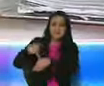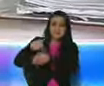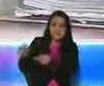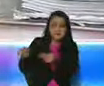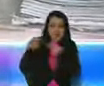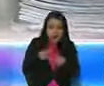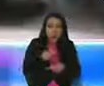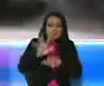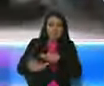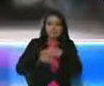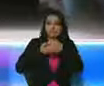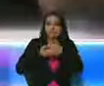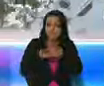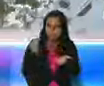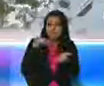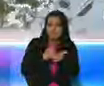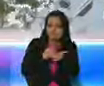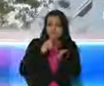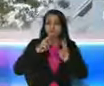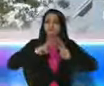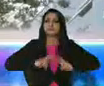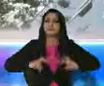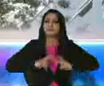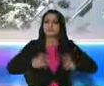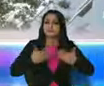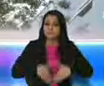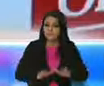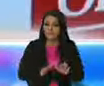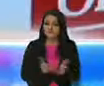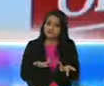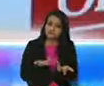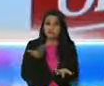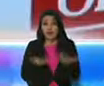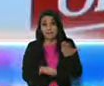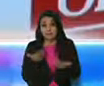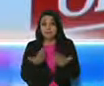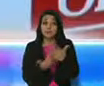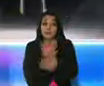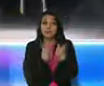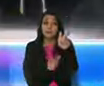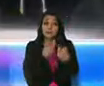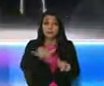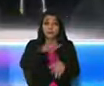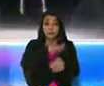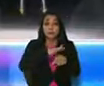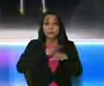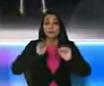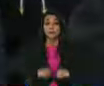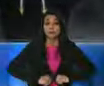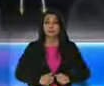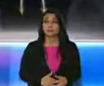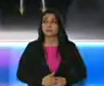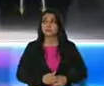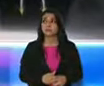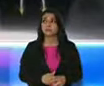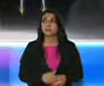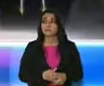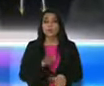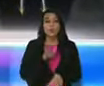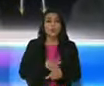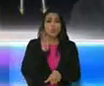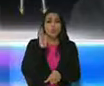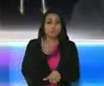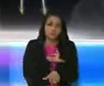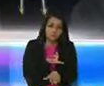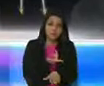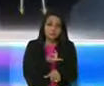sean incorporadas dentro de las investigaciones que vincularan a nu personas evidencias que van